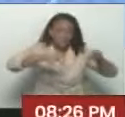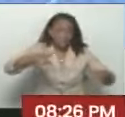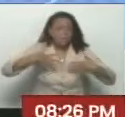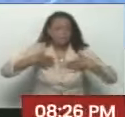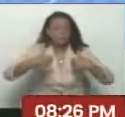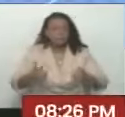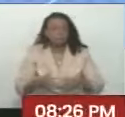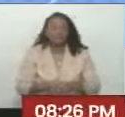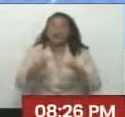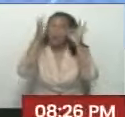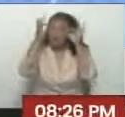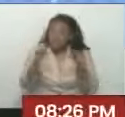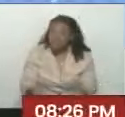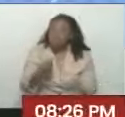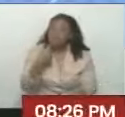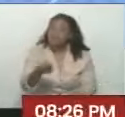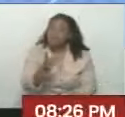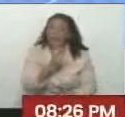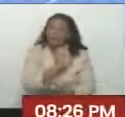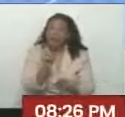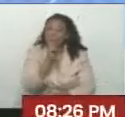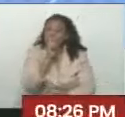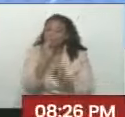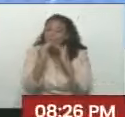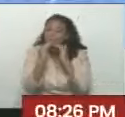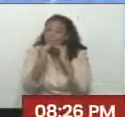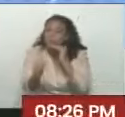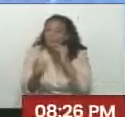aunque oficialmente no lo han dicho,